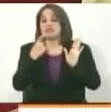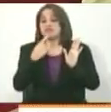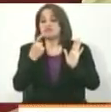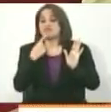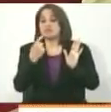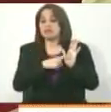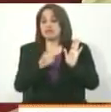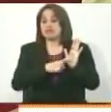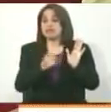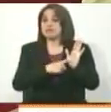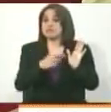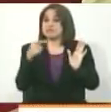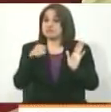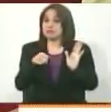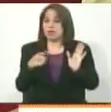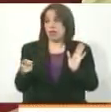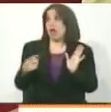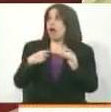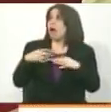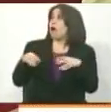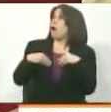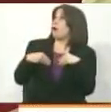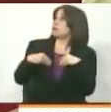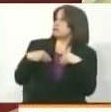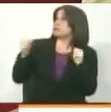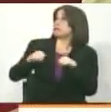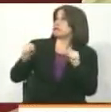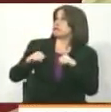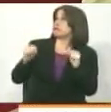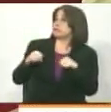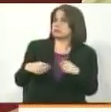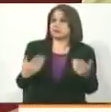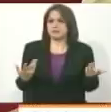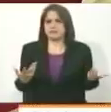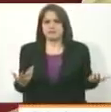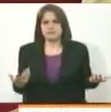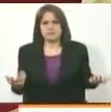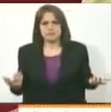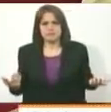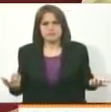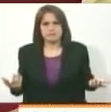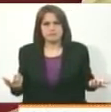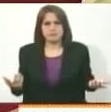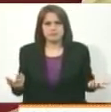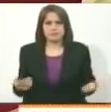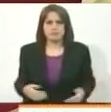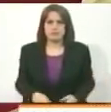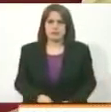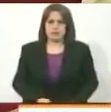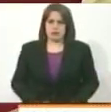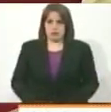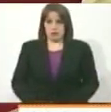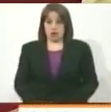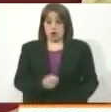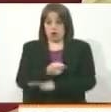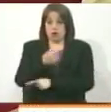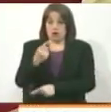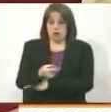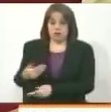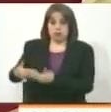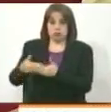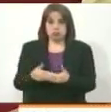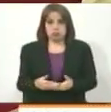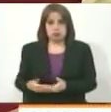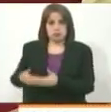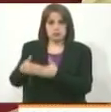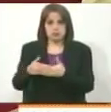esto. Y los cancilleres, yes sir, yes sir. Eso. Cumpliendo la orden que le daban Estados